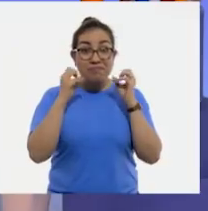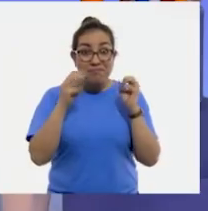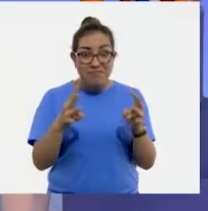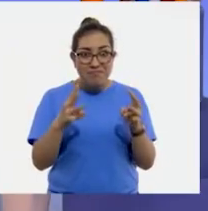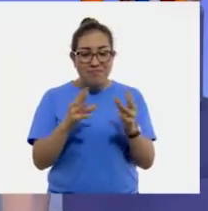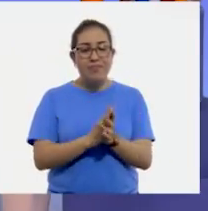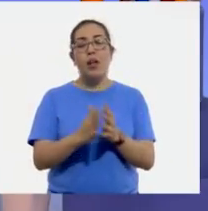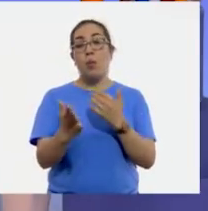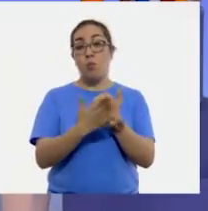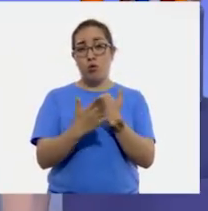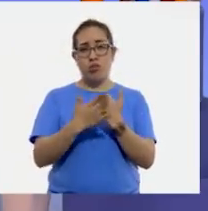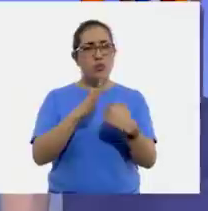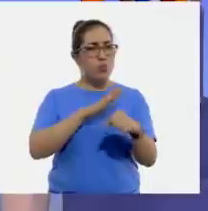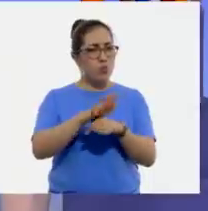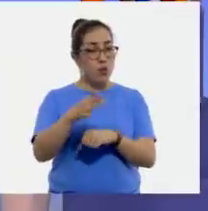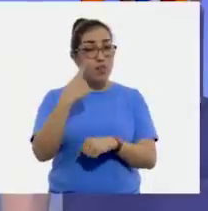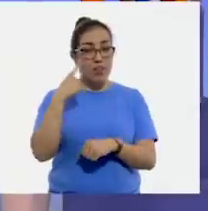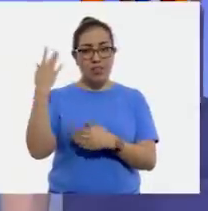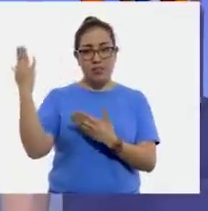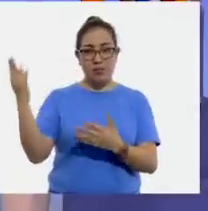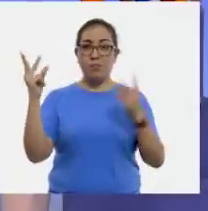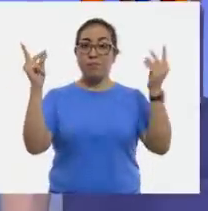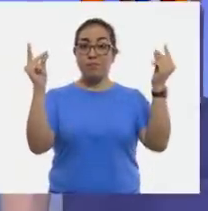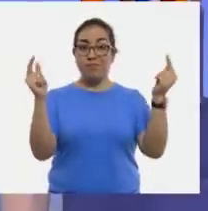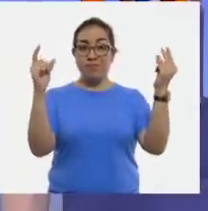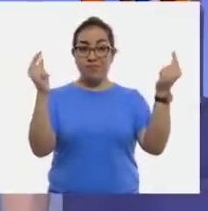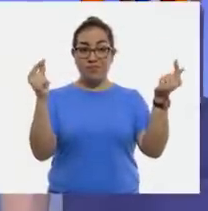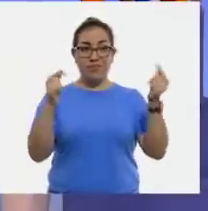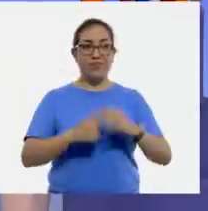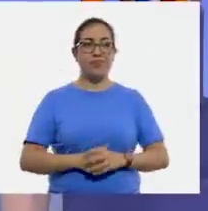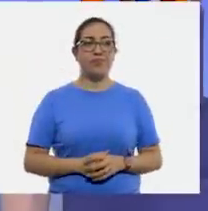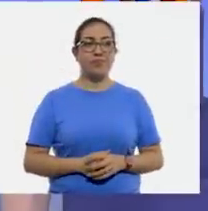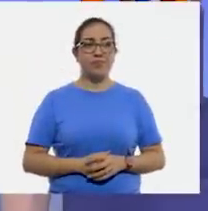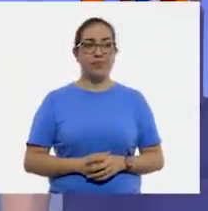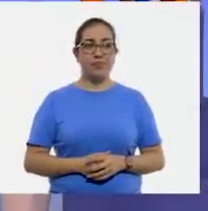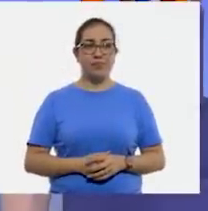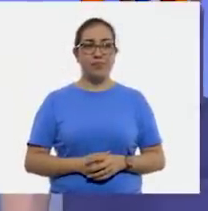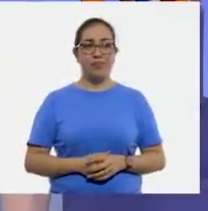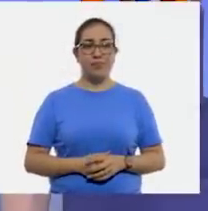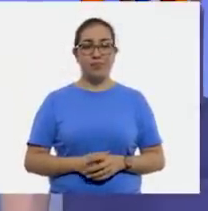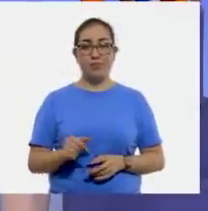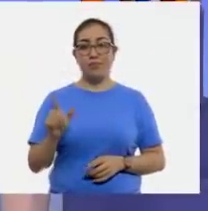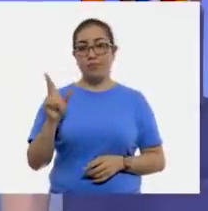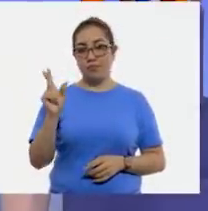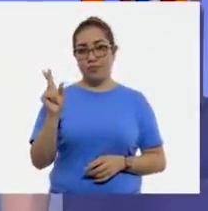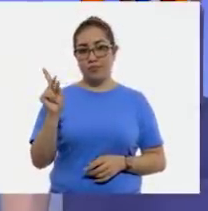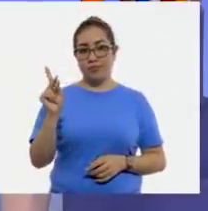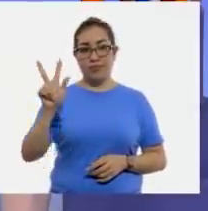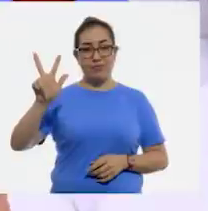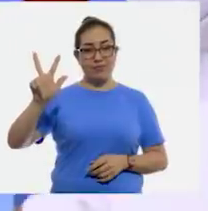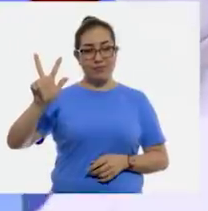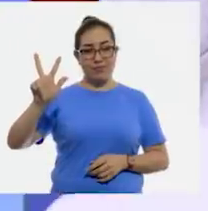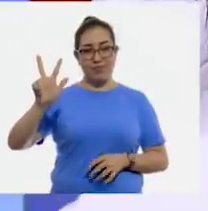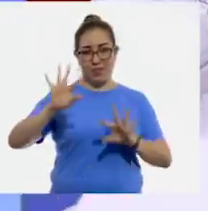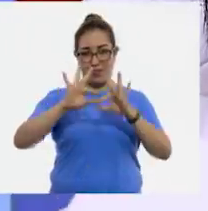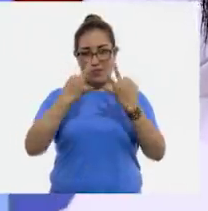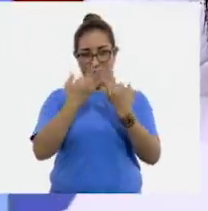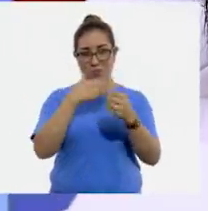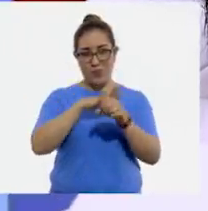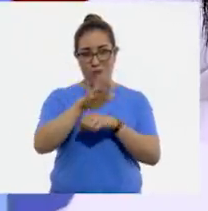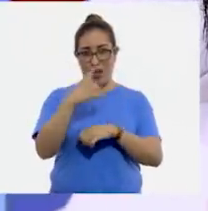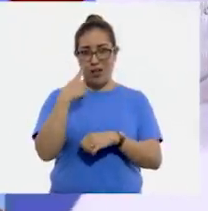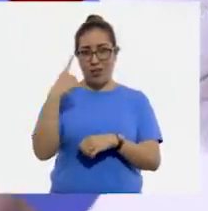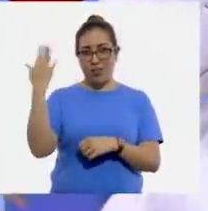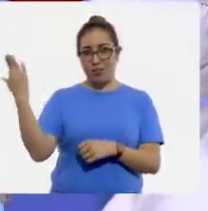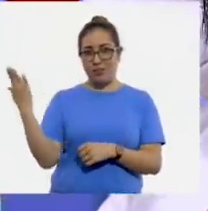El siguiente movimiento son los chasquidos. Vas a poner tu dedo pulgar contra tu dedo medio de esta